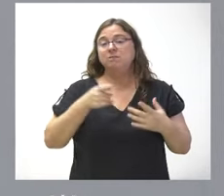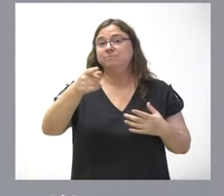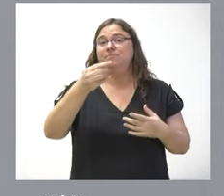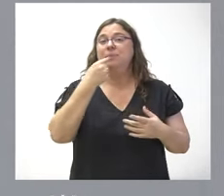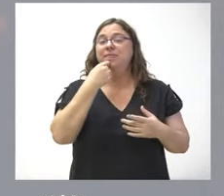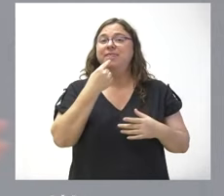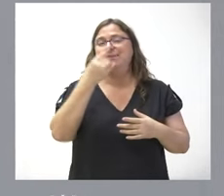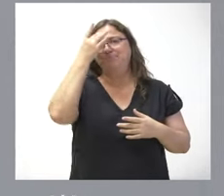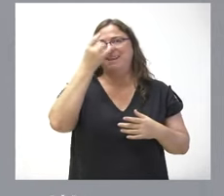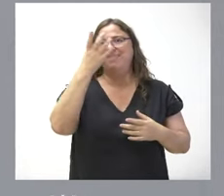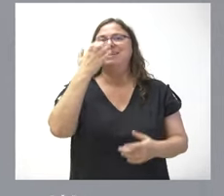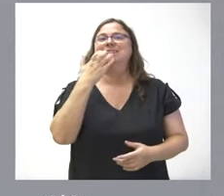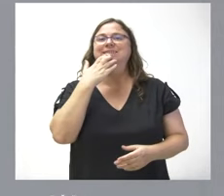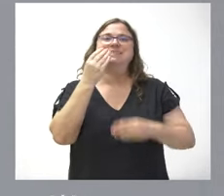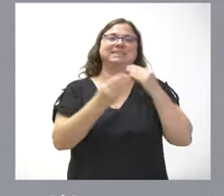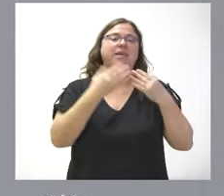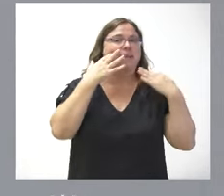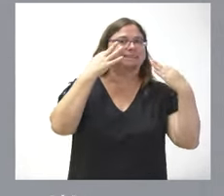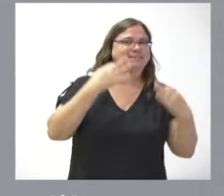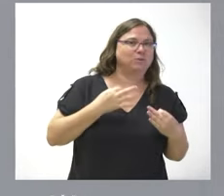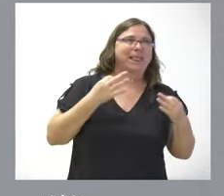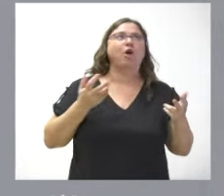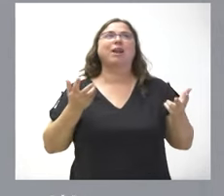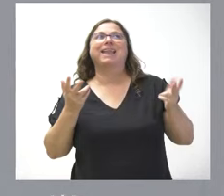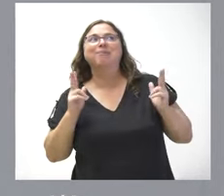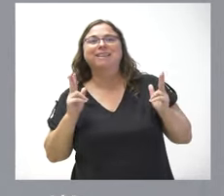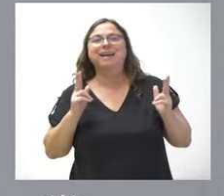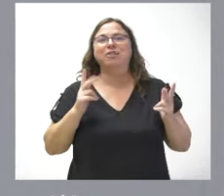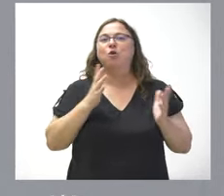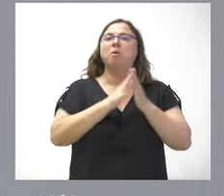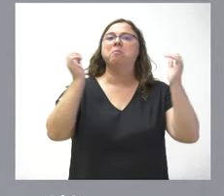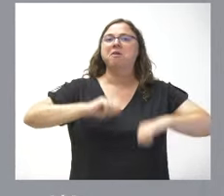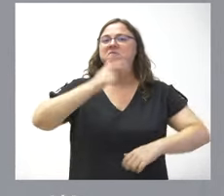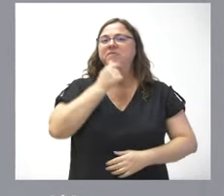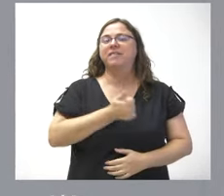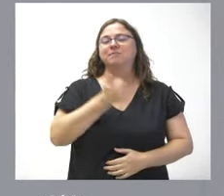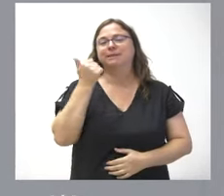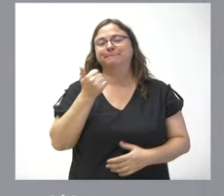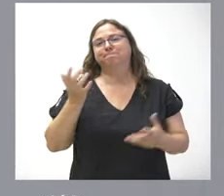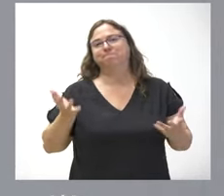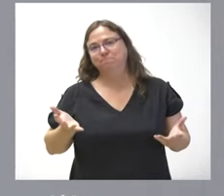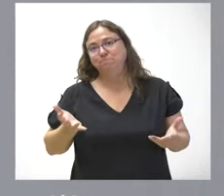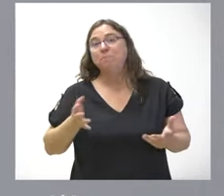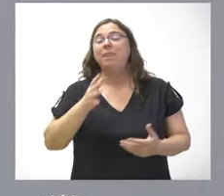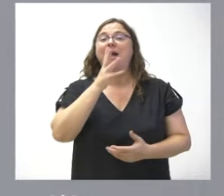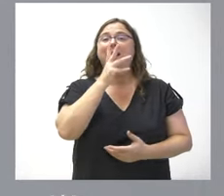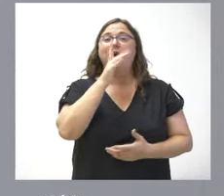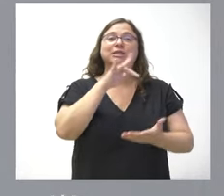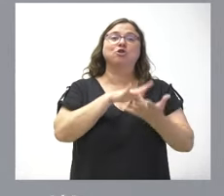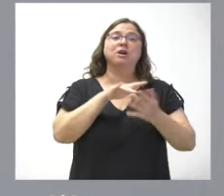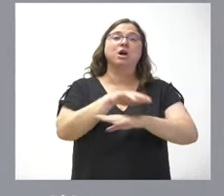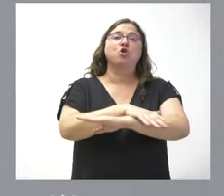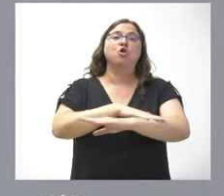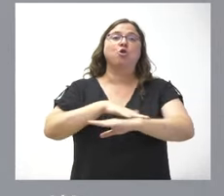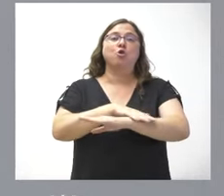idea de si lo hacemos con más seguridad con más libertad o con más seguridad de que pueda ser aprobado lógicamente Ahora hay un gobierno